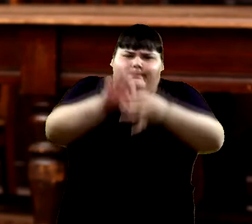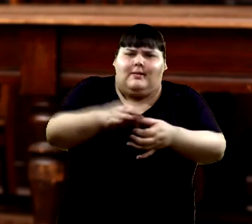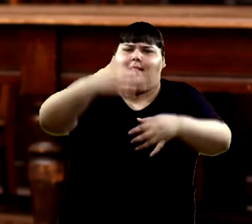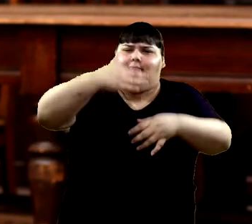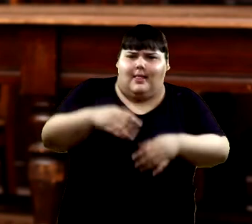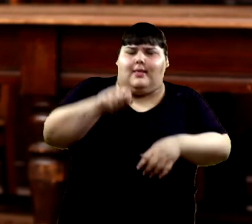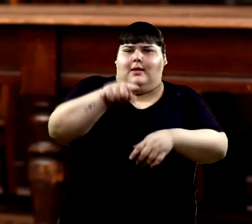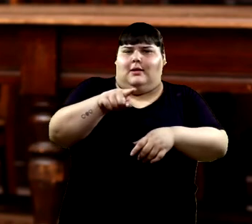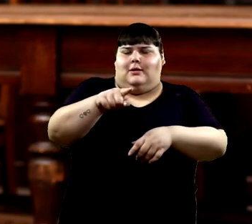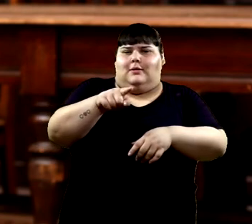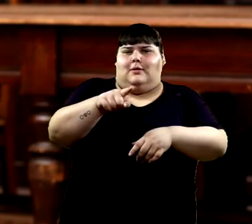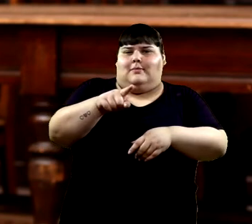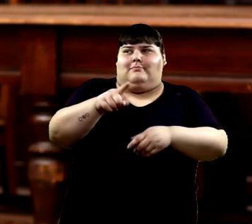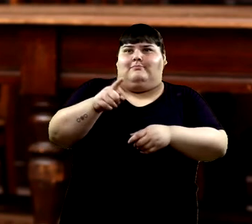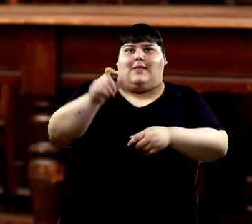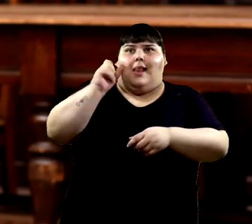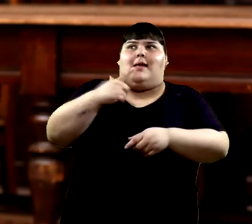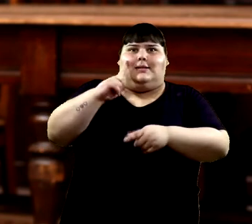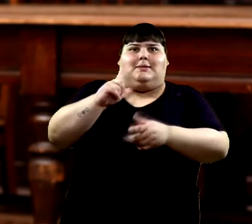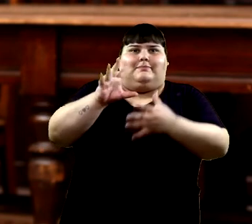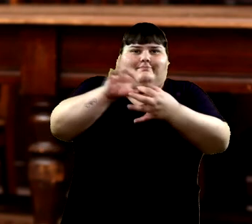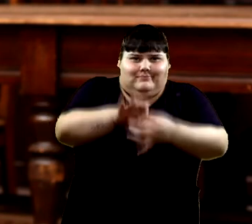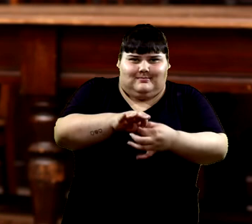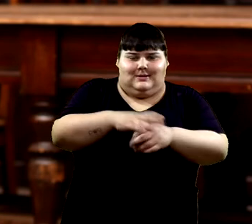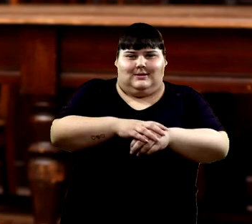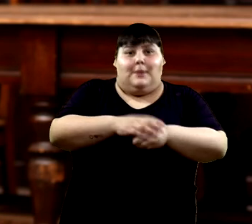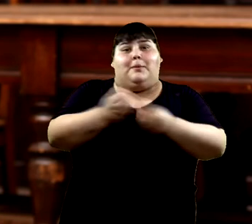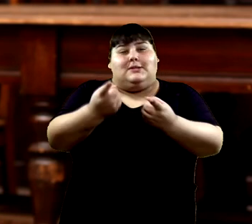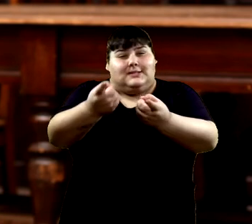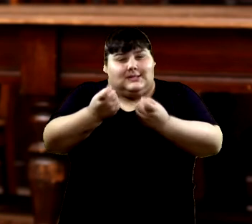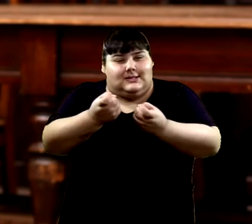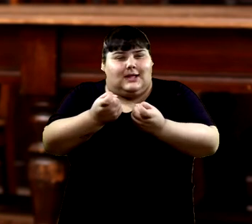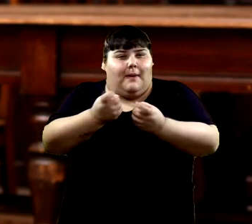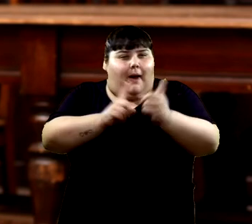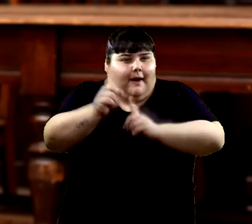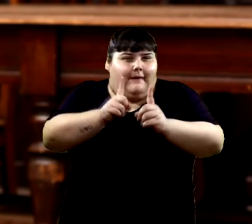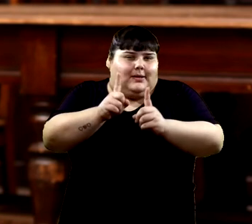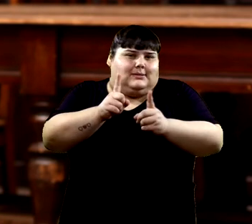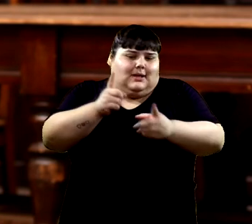gracias a eso, ¿no? Entonces hay que, a veces hay que desaprender.